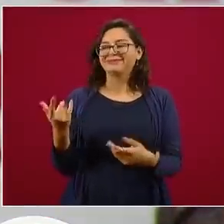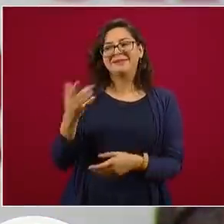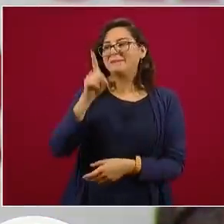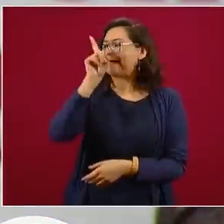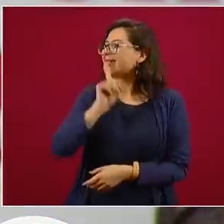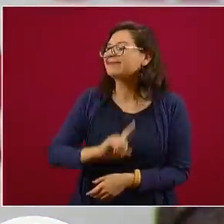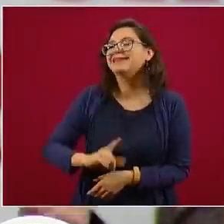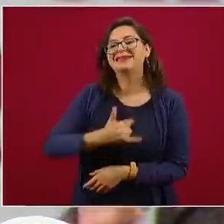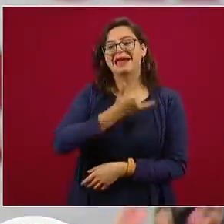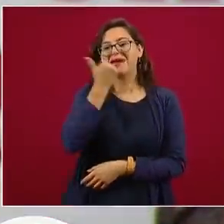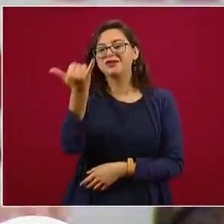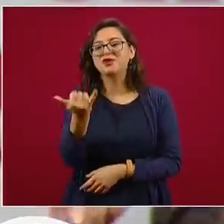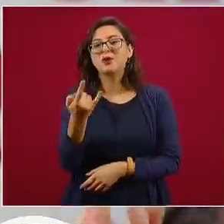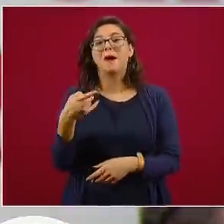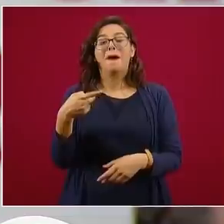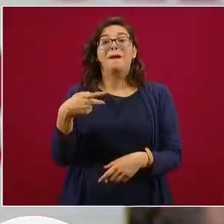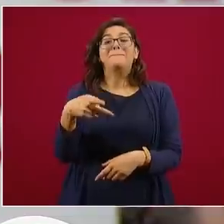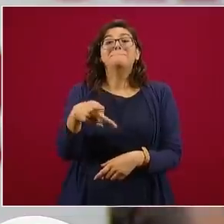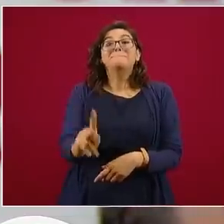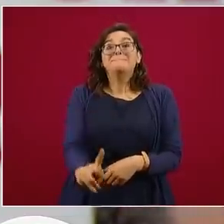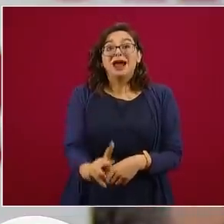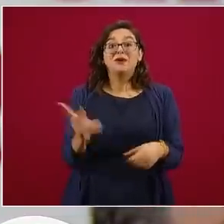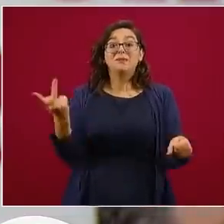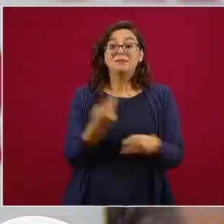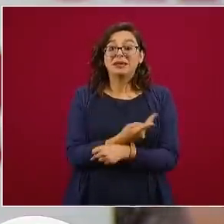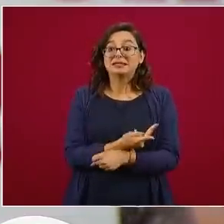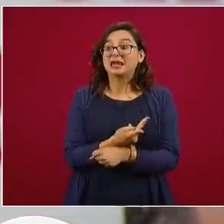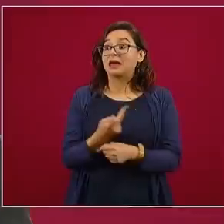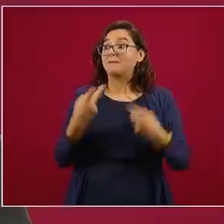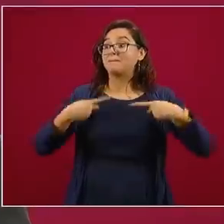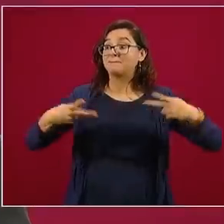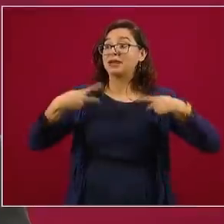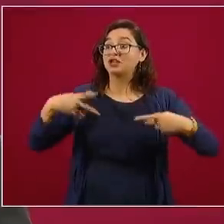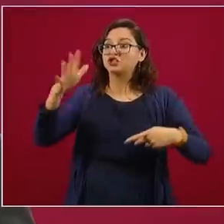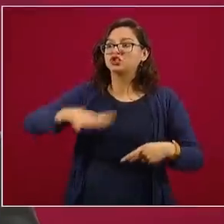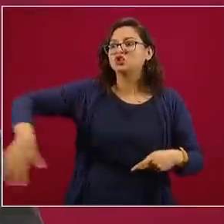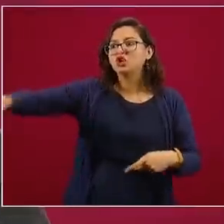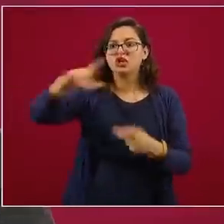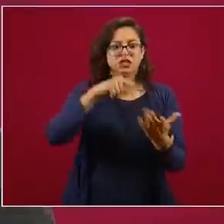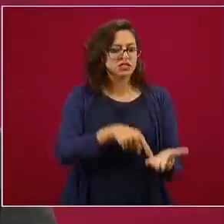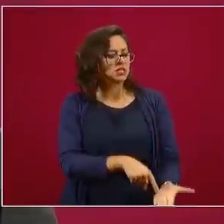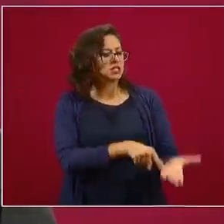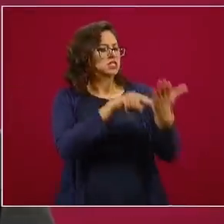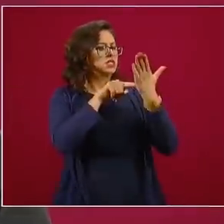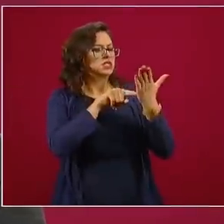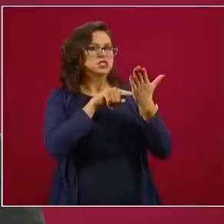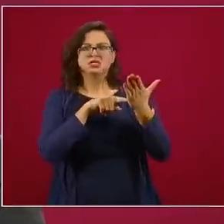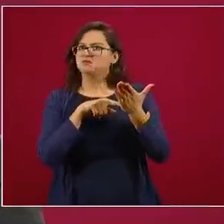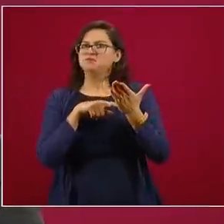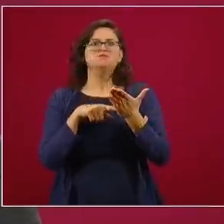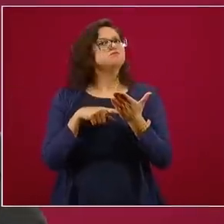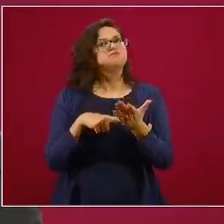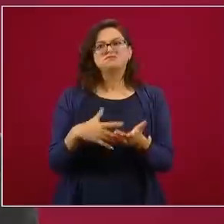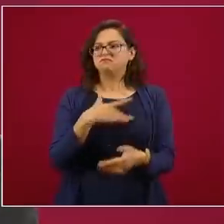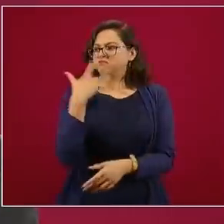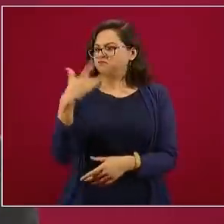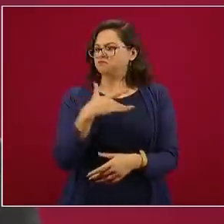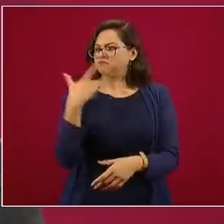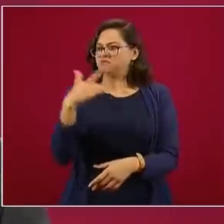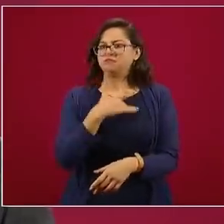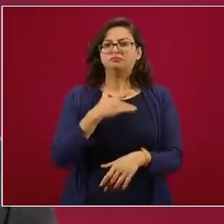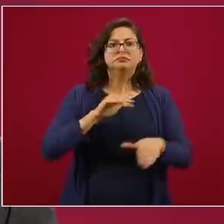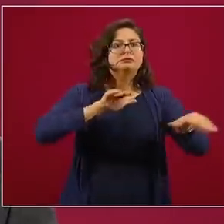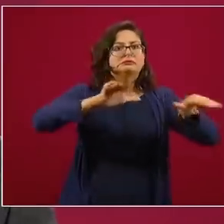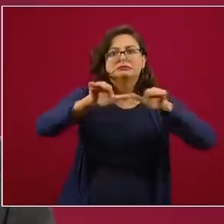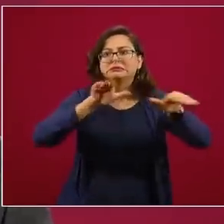vacuna, y hay incluso movimientos sociales opositores a las vacunas, hicieran que se dejara de vacunar o indujeran a